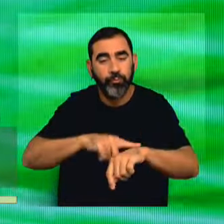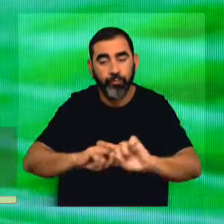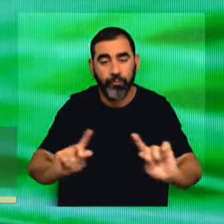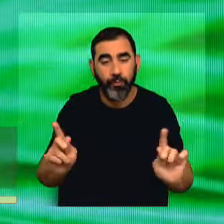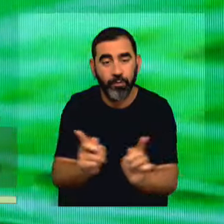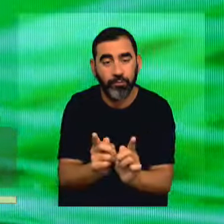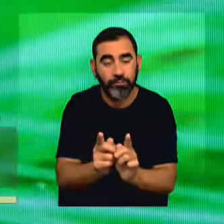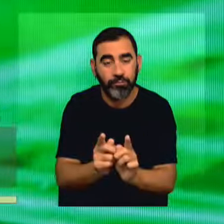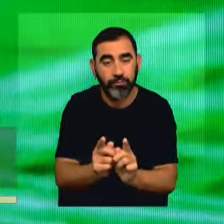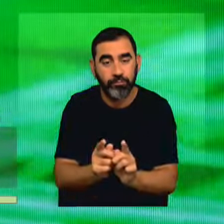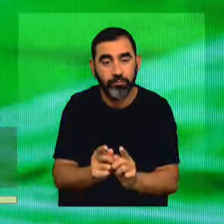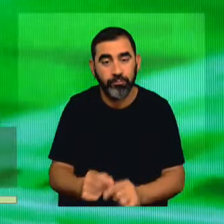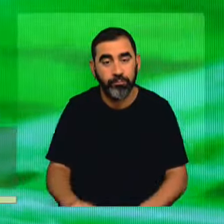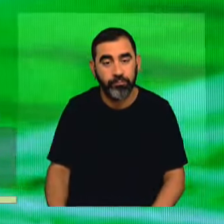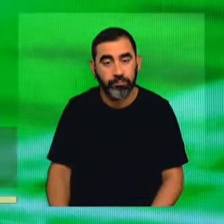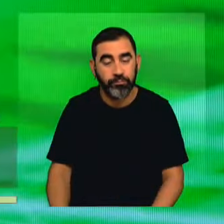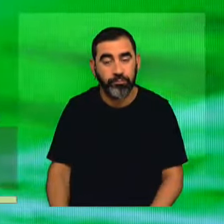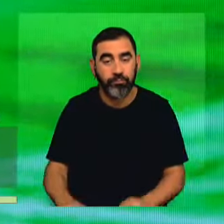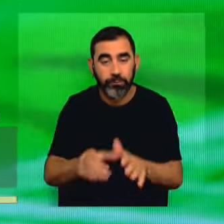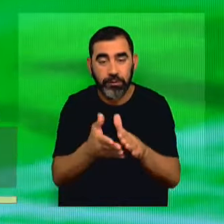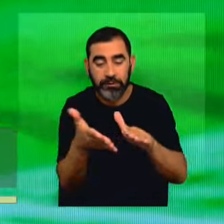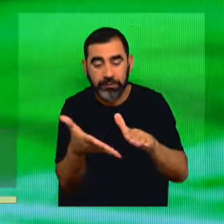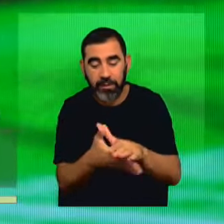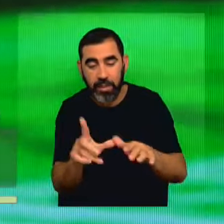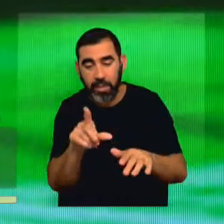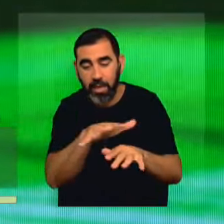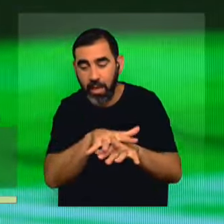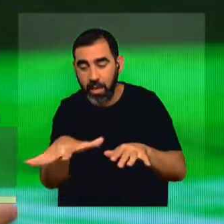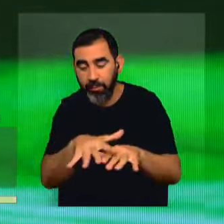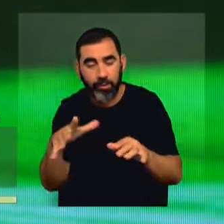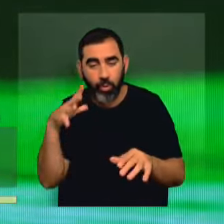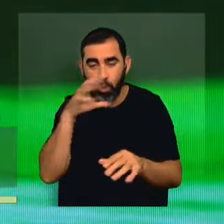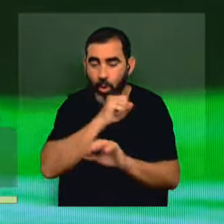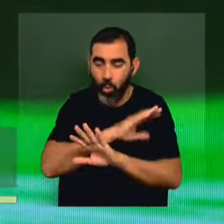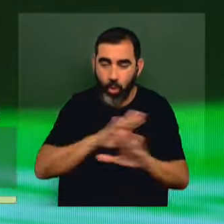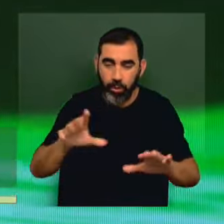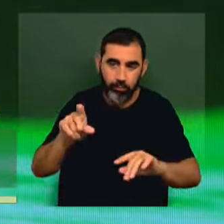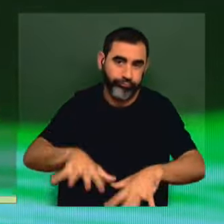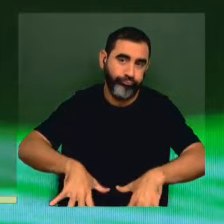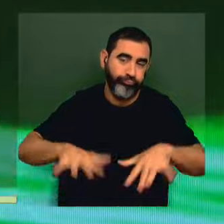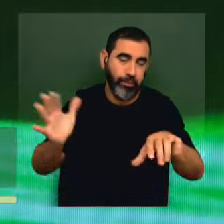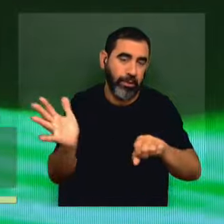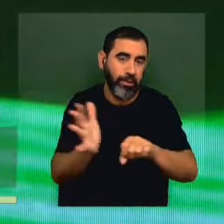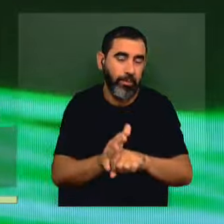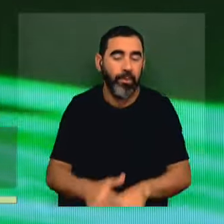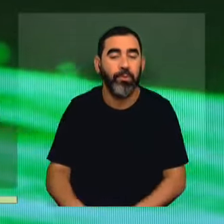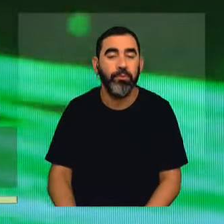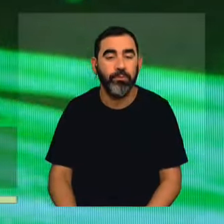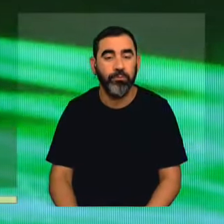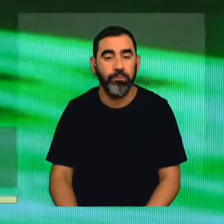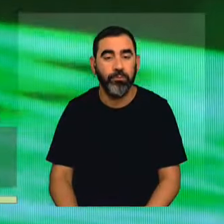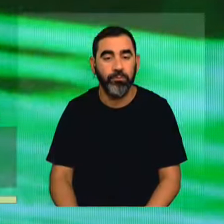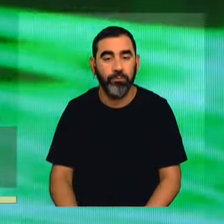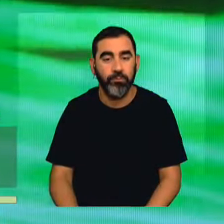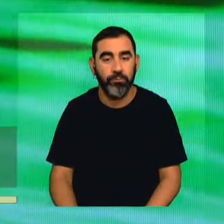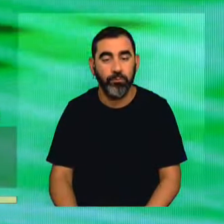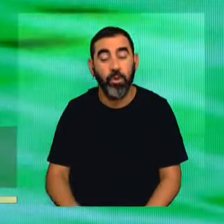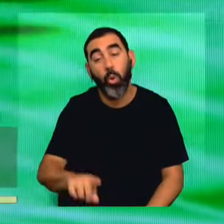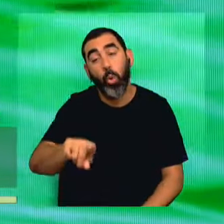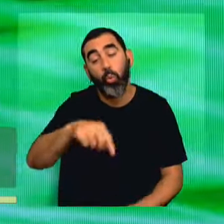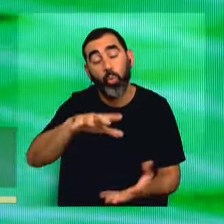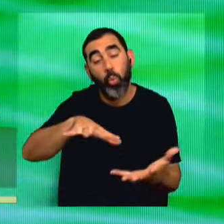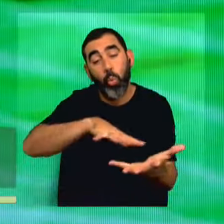bueno ese plazo las redes de saneamiento no están diseñadas para soportar ese tipo de de situaciones en otros lugares